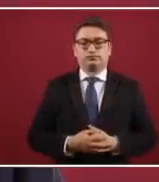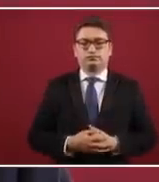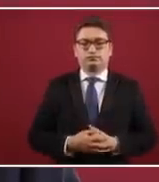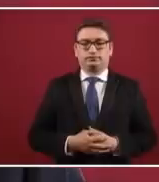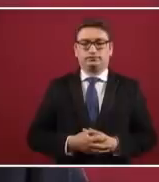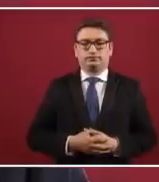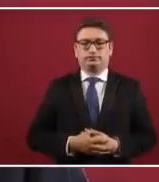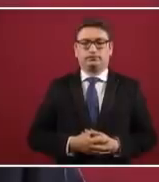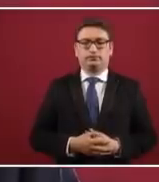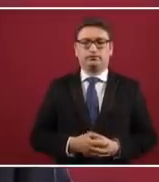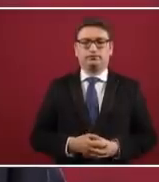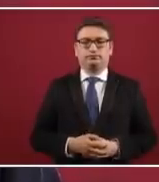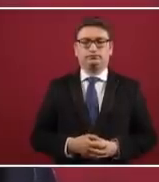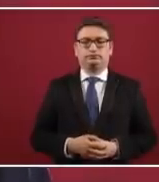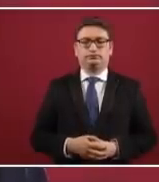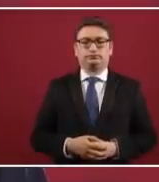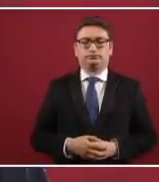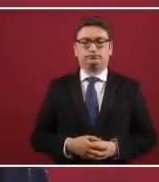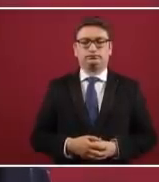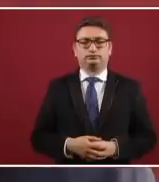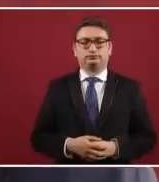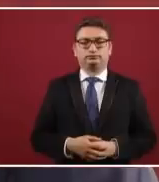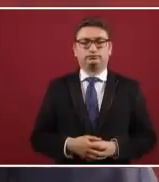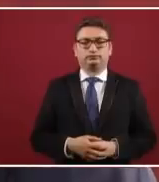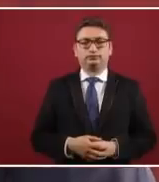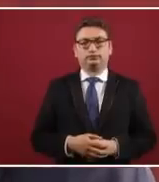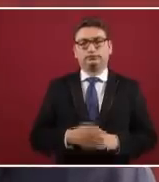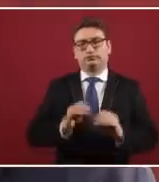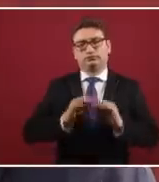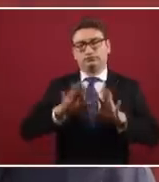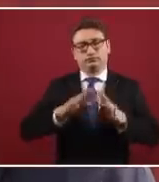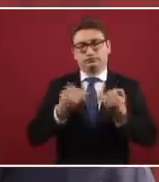Desde luego, a marinos,